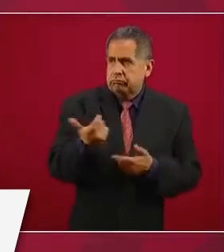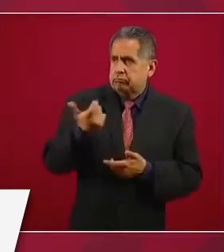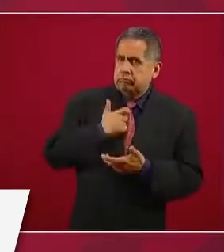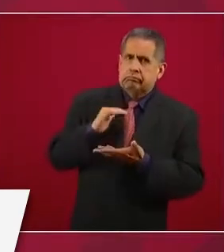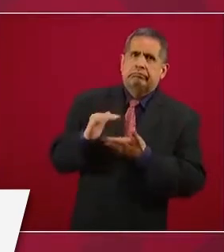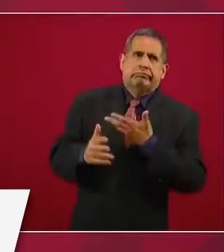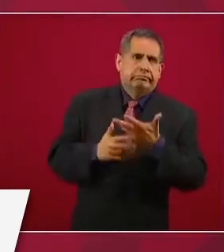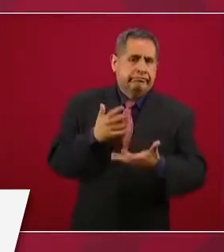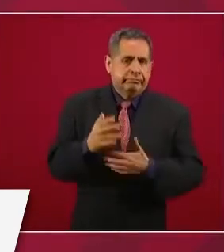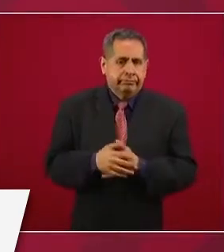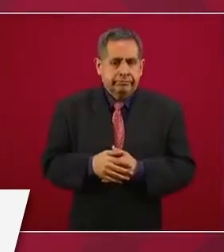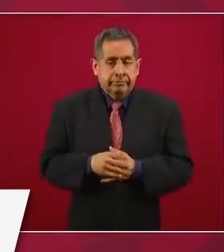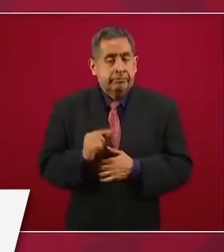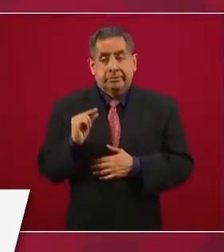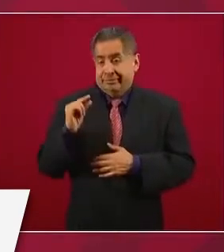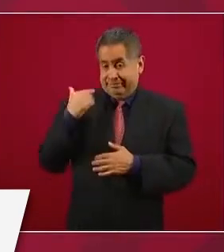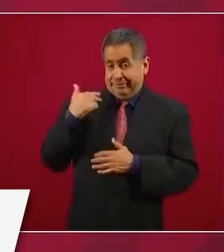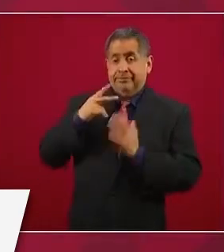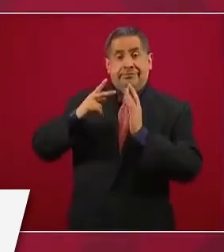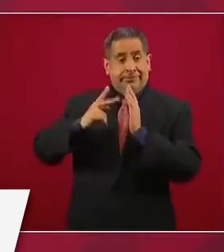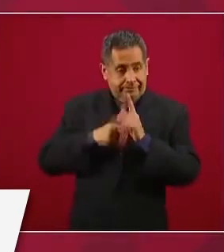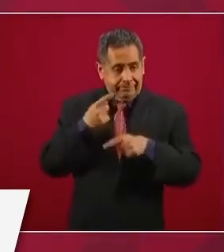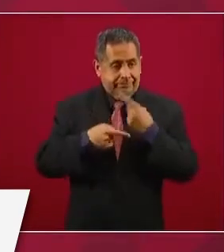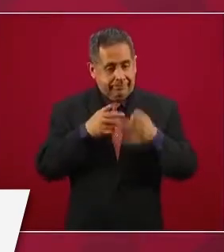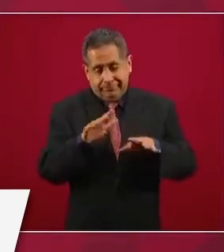Y últimamente que volvieron a cambiar la fórmula,